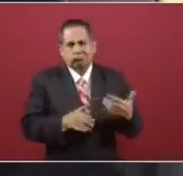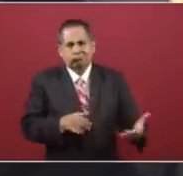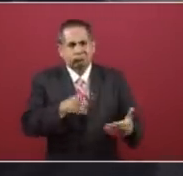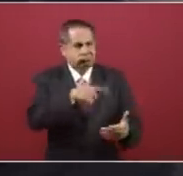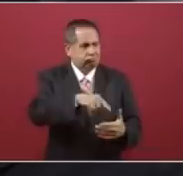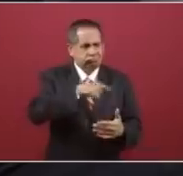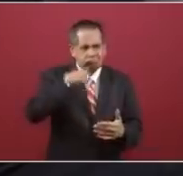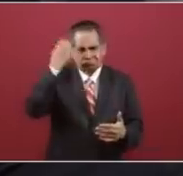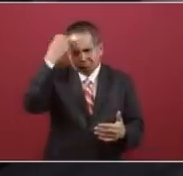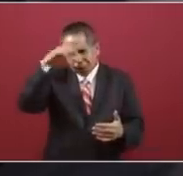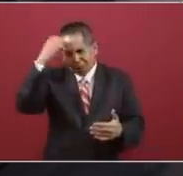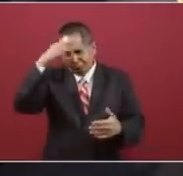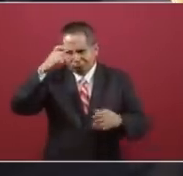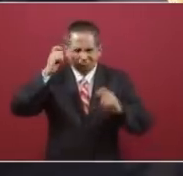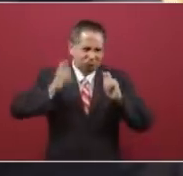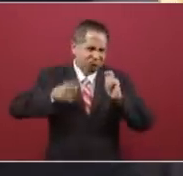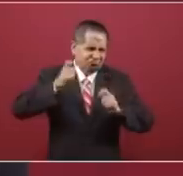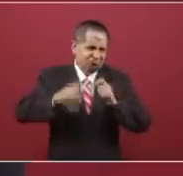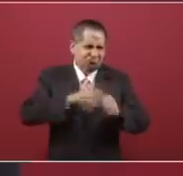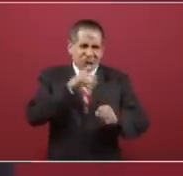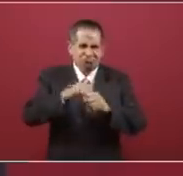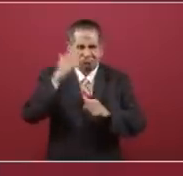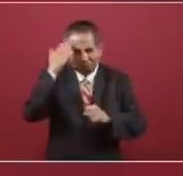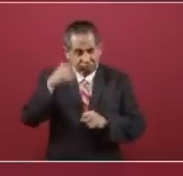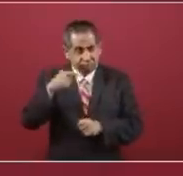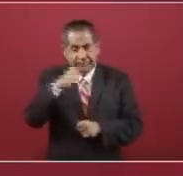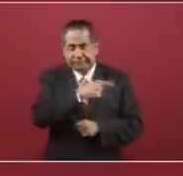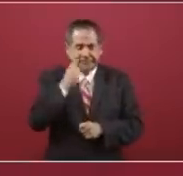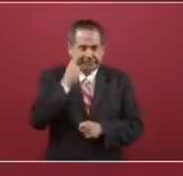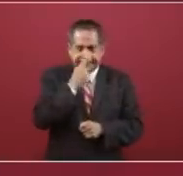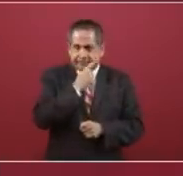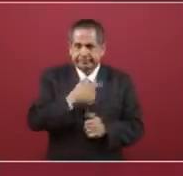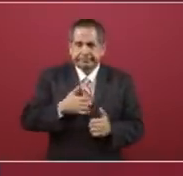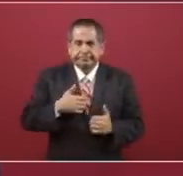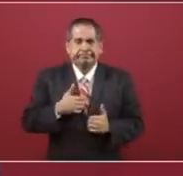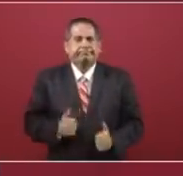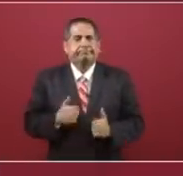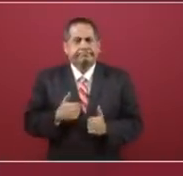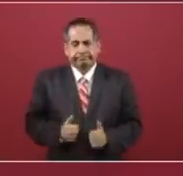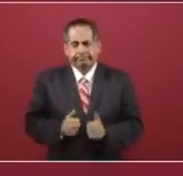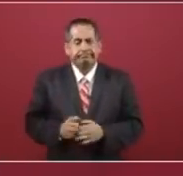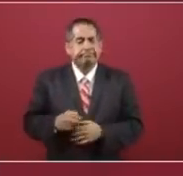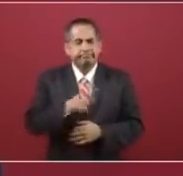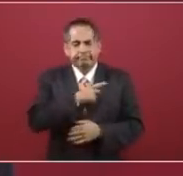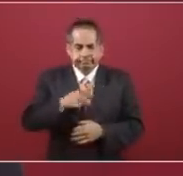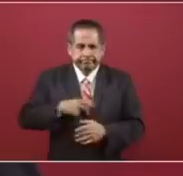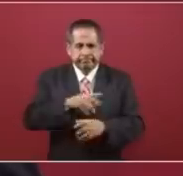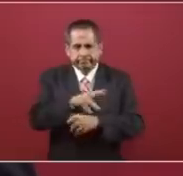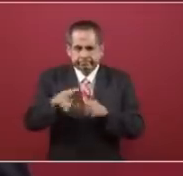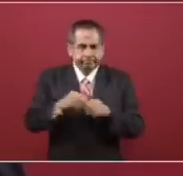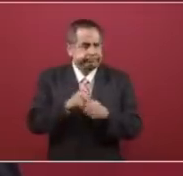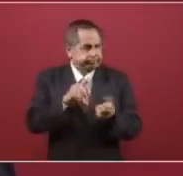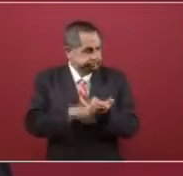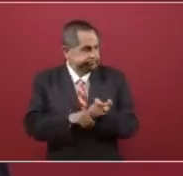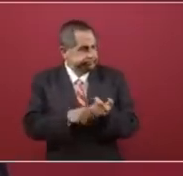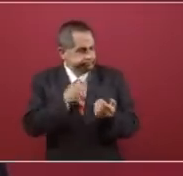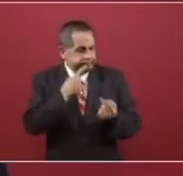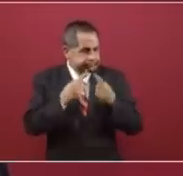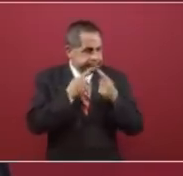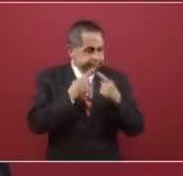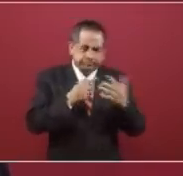mucha experiencia y que además están muy conscientes de que debemos entre todos rescatar a